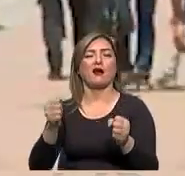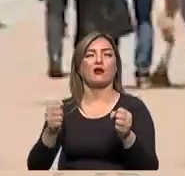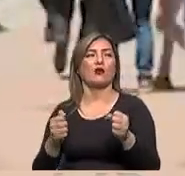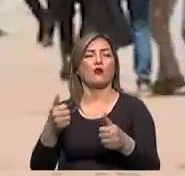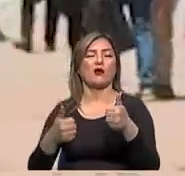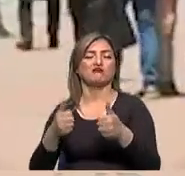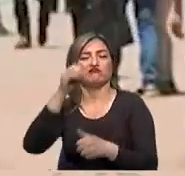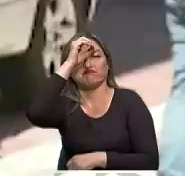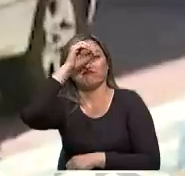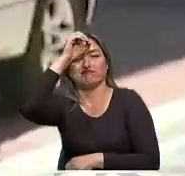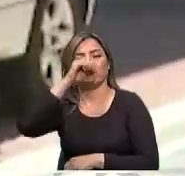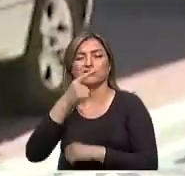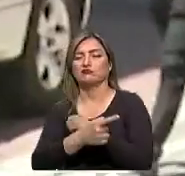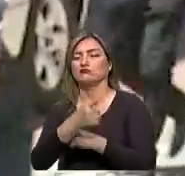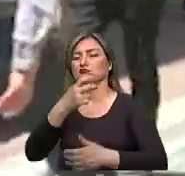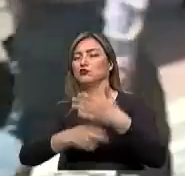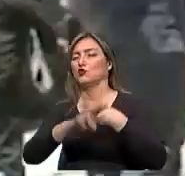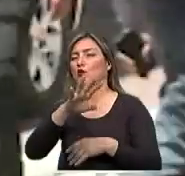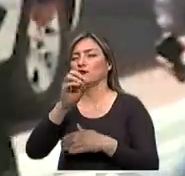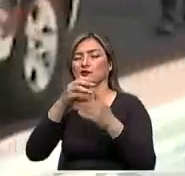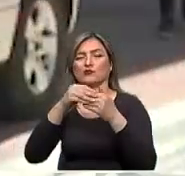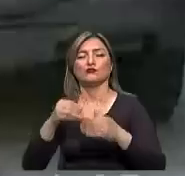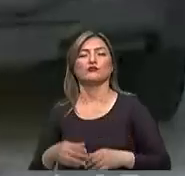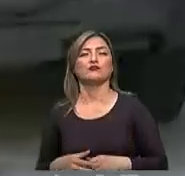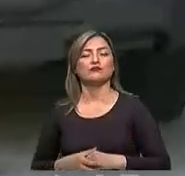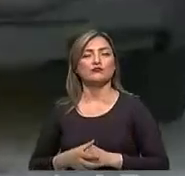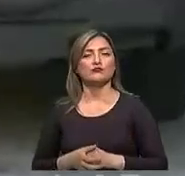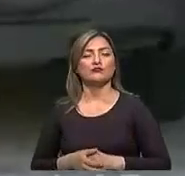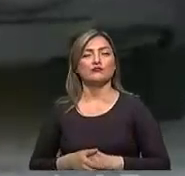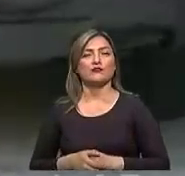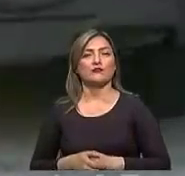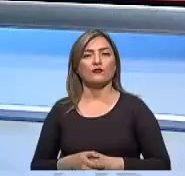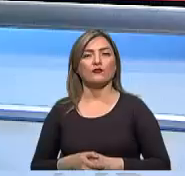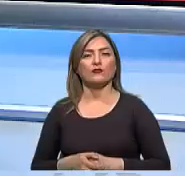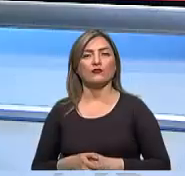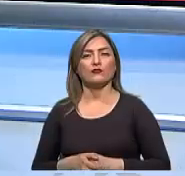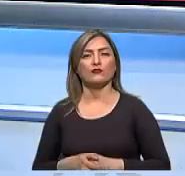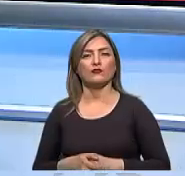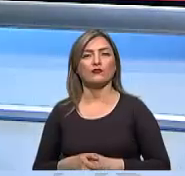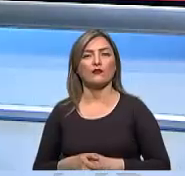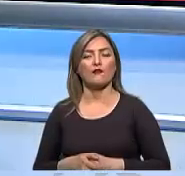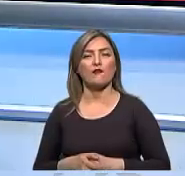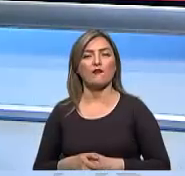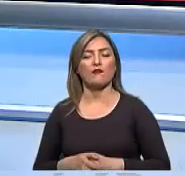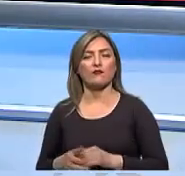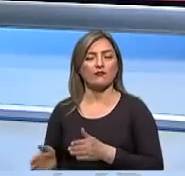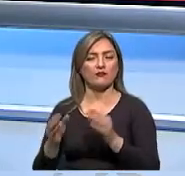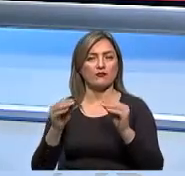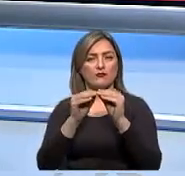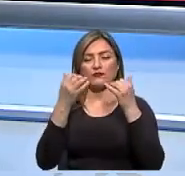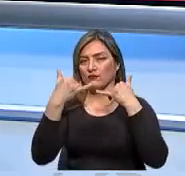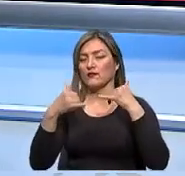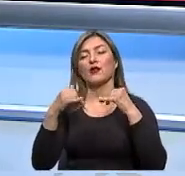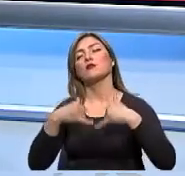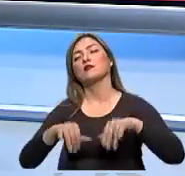este caso también es de $40. En Quito, Stephanie Paz, 24 horas. Con más y les